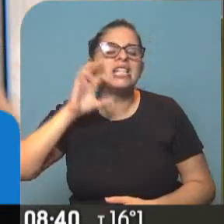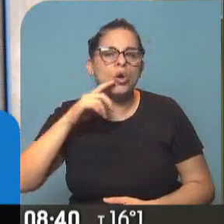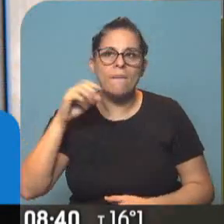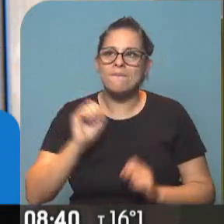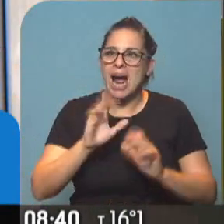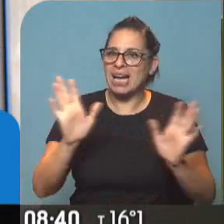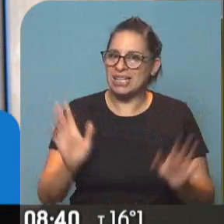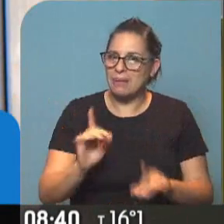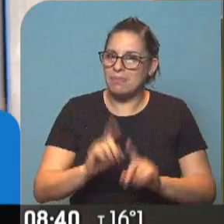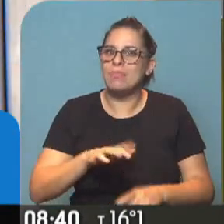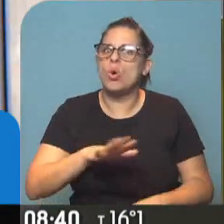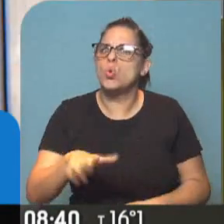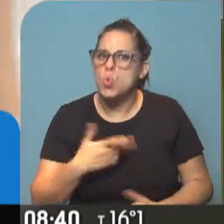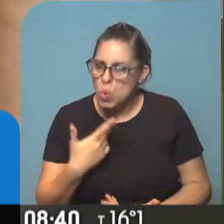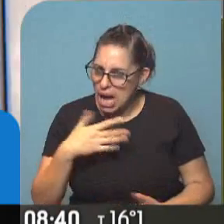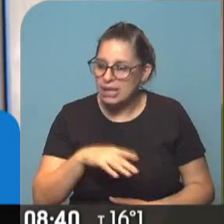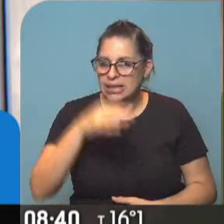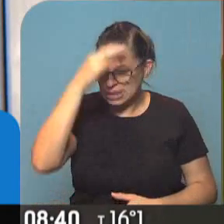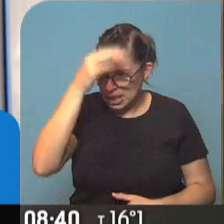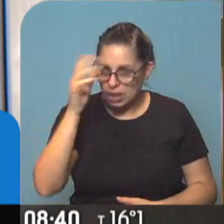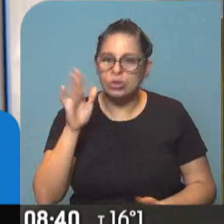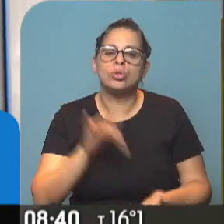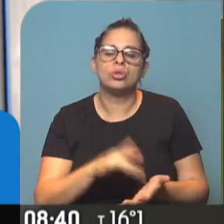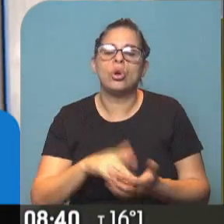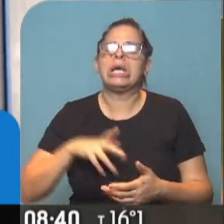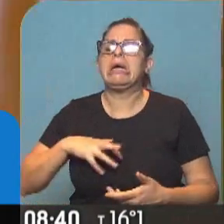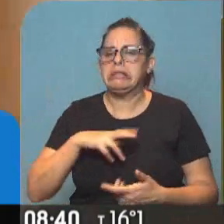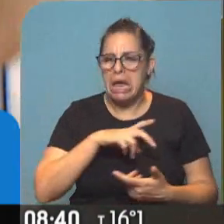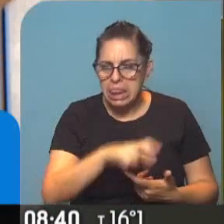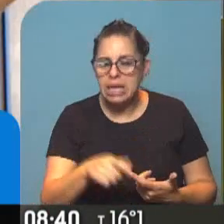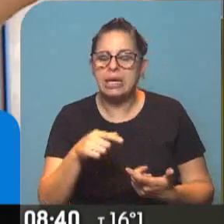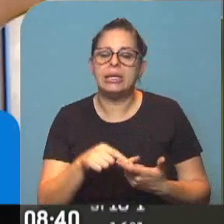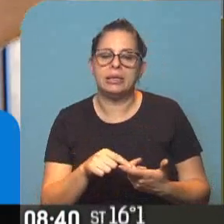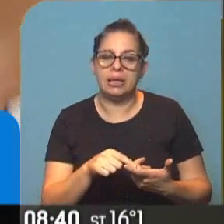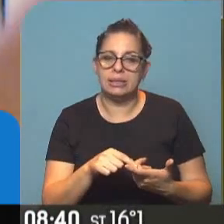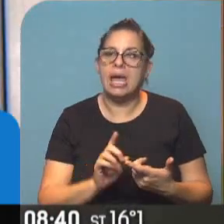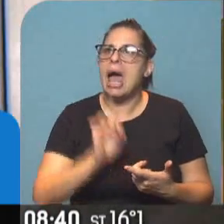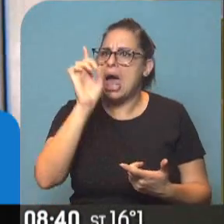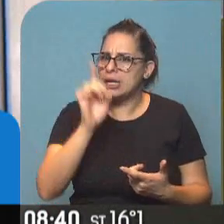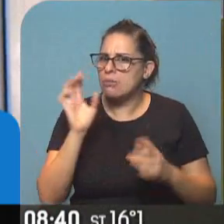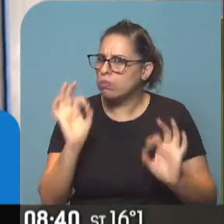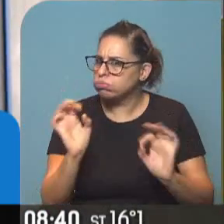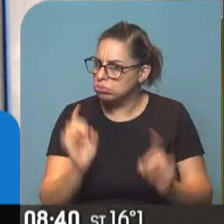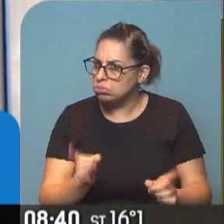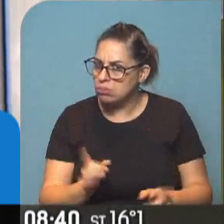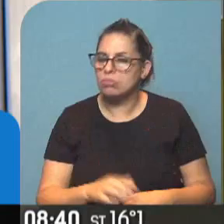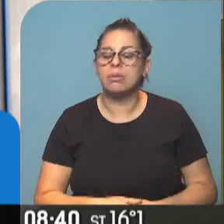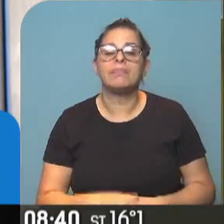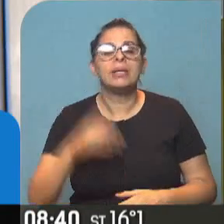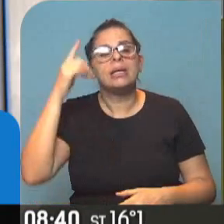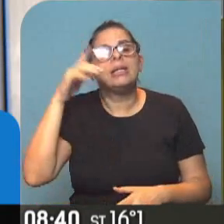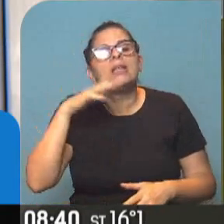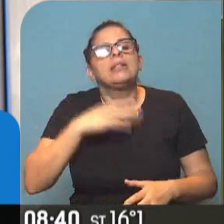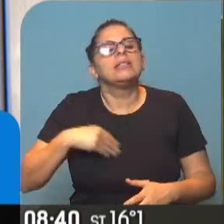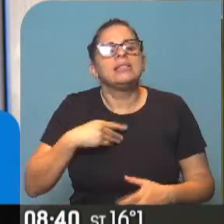por el mismo espacio viste y utilizamos todo desde las escaleras toda la parte de arriba se creó otra